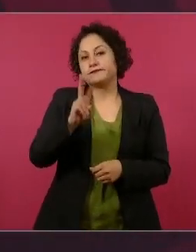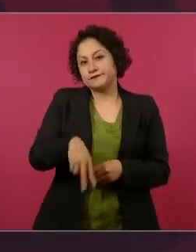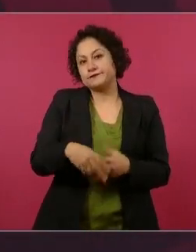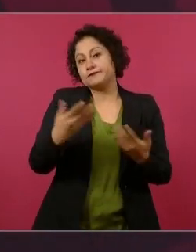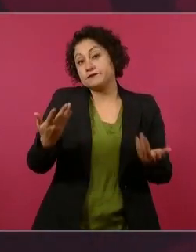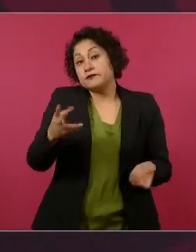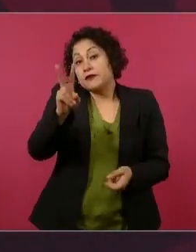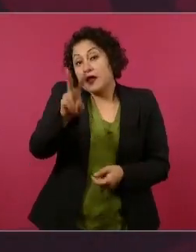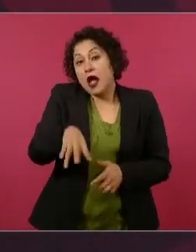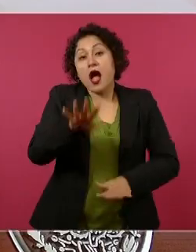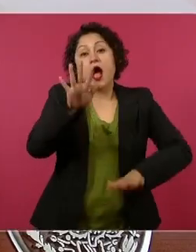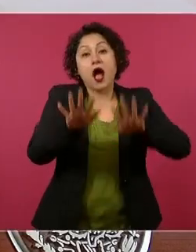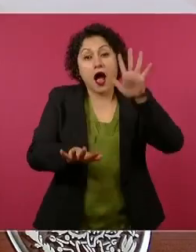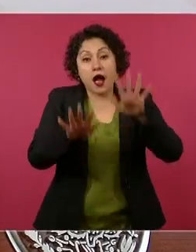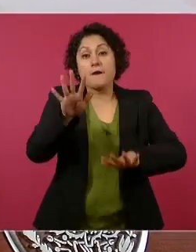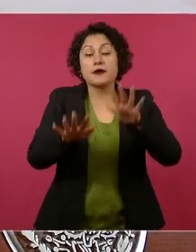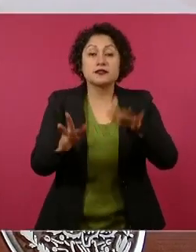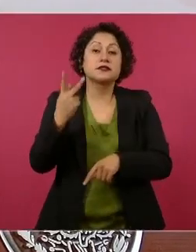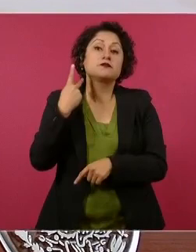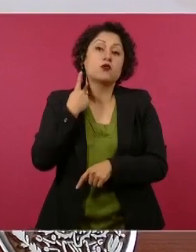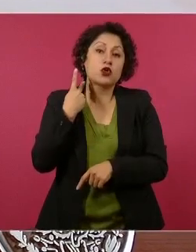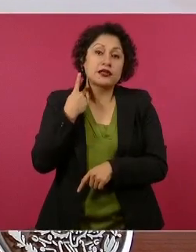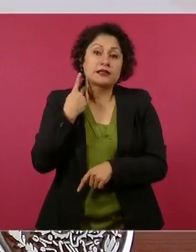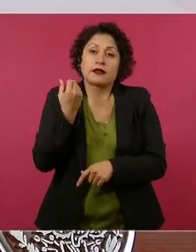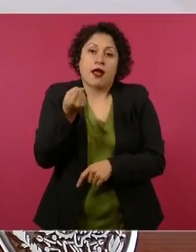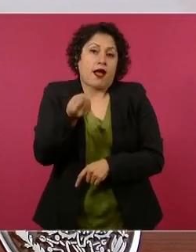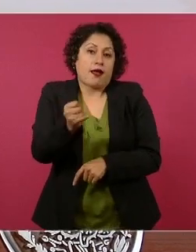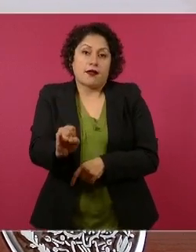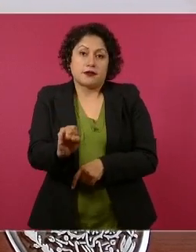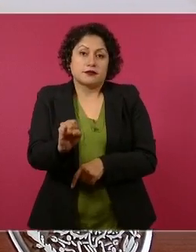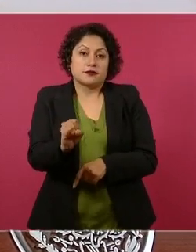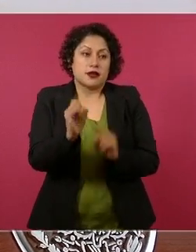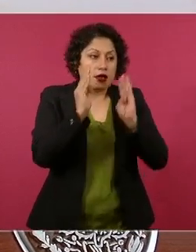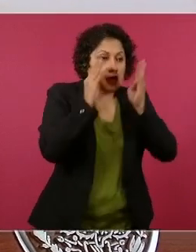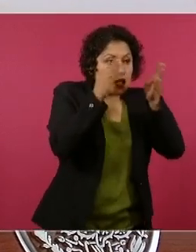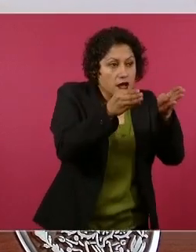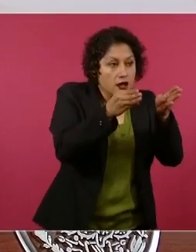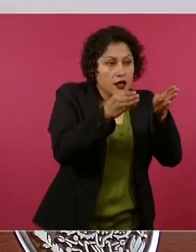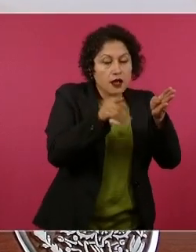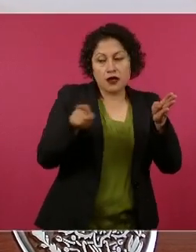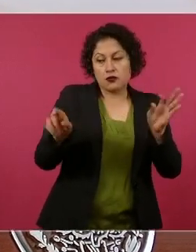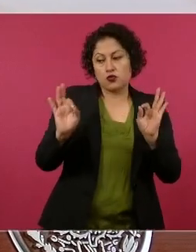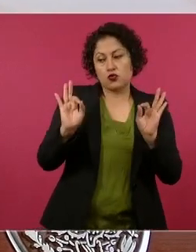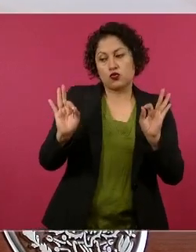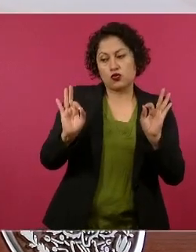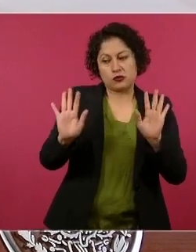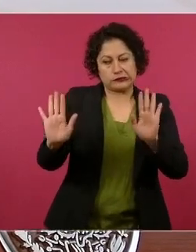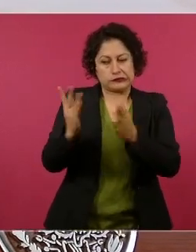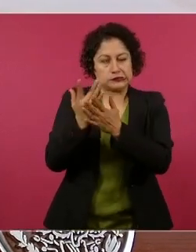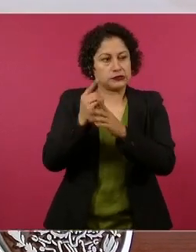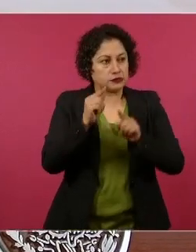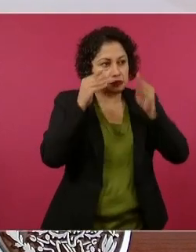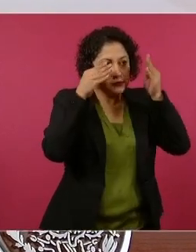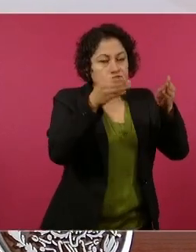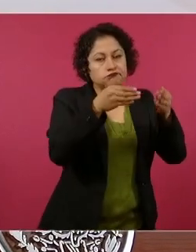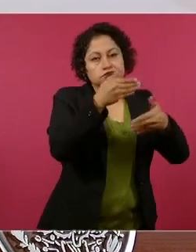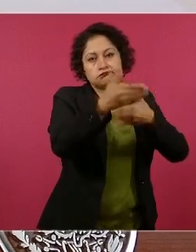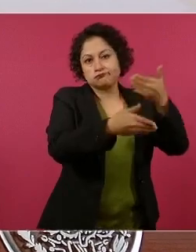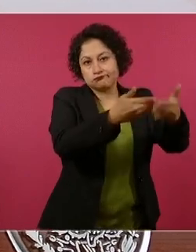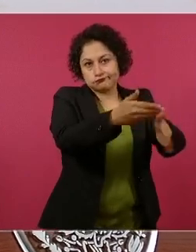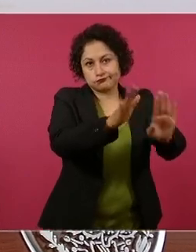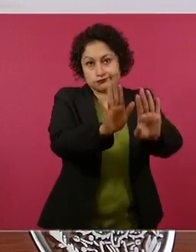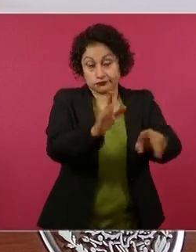inconvenientes. Cuando yo fui jefe de gobierno, no es para presumir, pero fui el